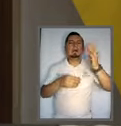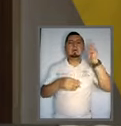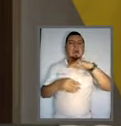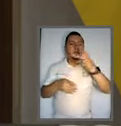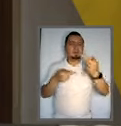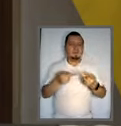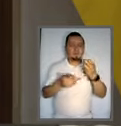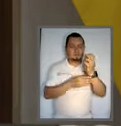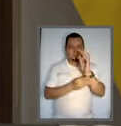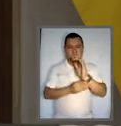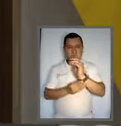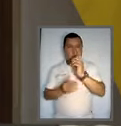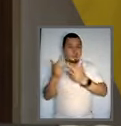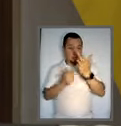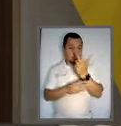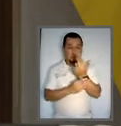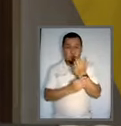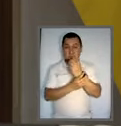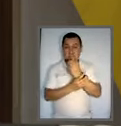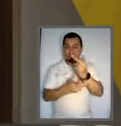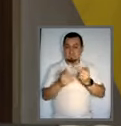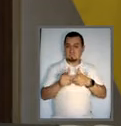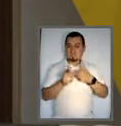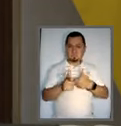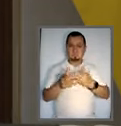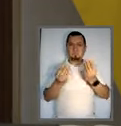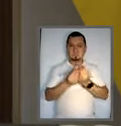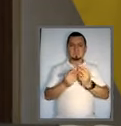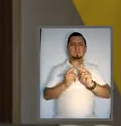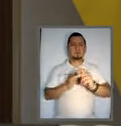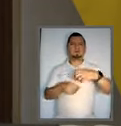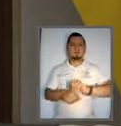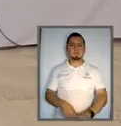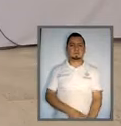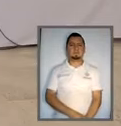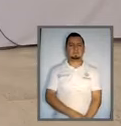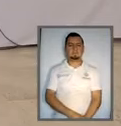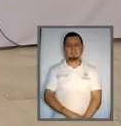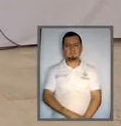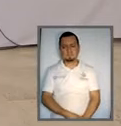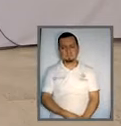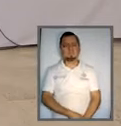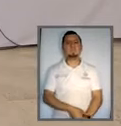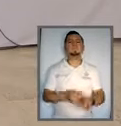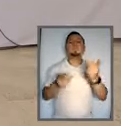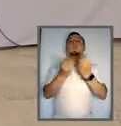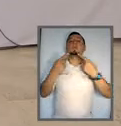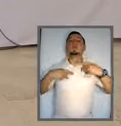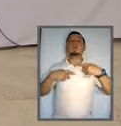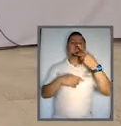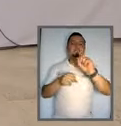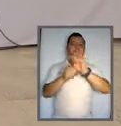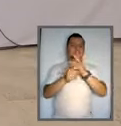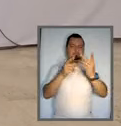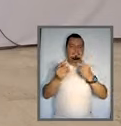calendario. ¿Cómo va a ser el regreso? Sería una pregunta que estaría todavía abierta para las próximas semanas. Correcto. Y en otro tema, gobernador, relacionado con el coronavirus, me